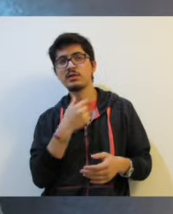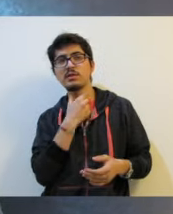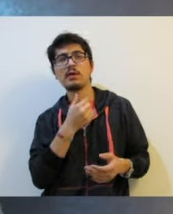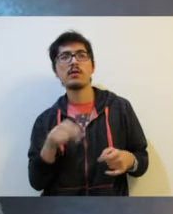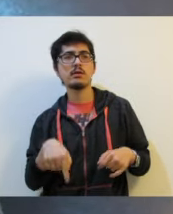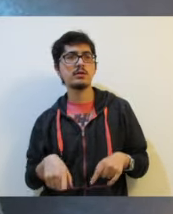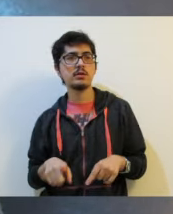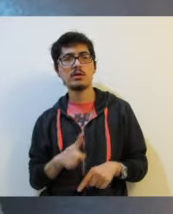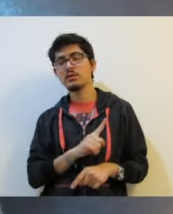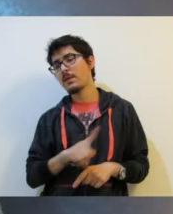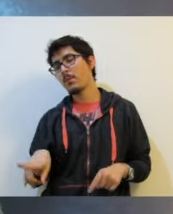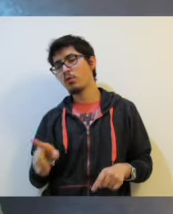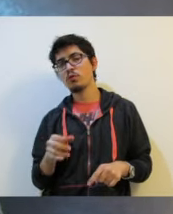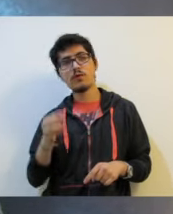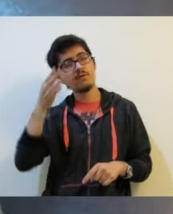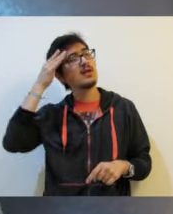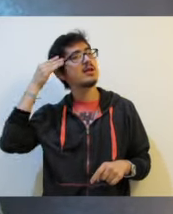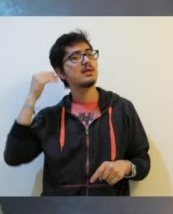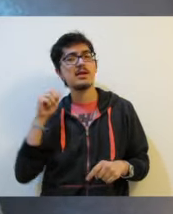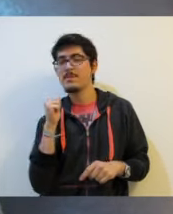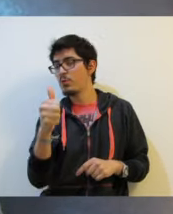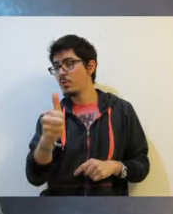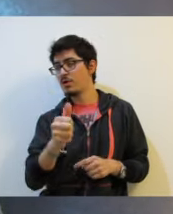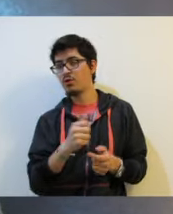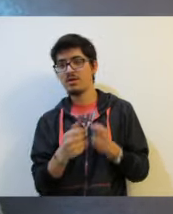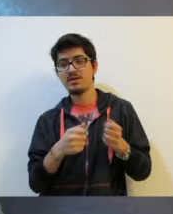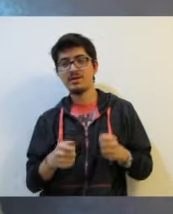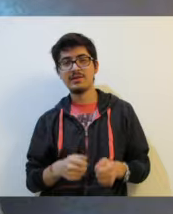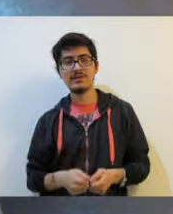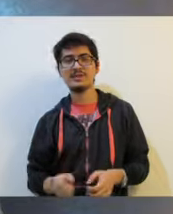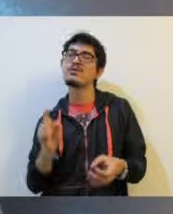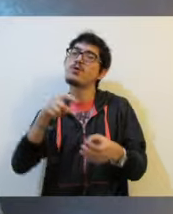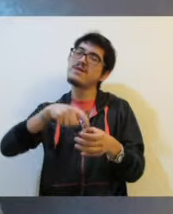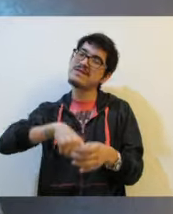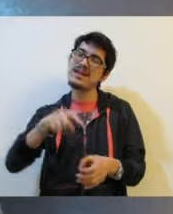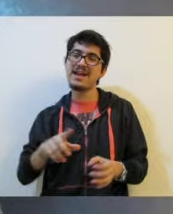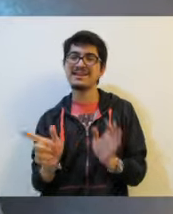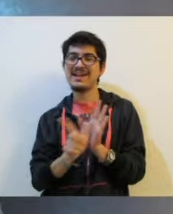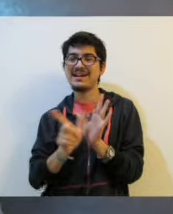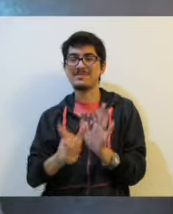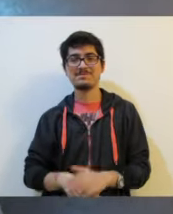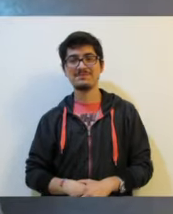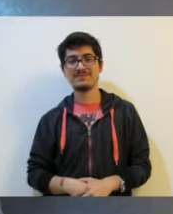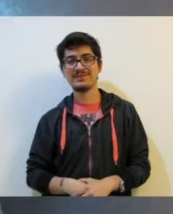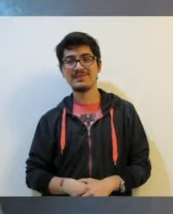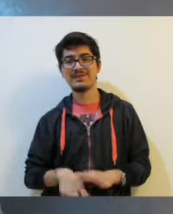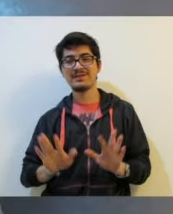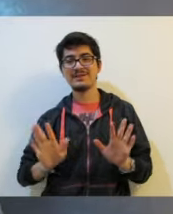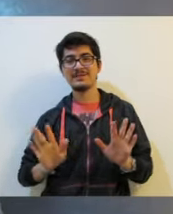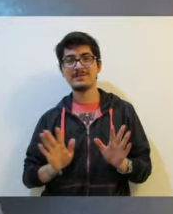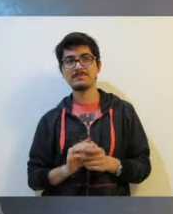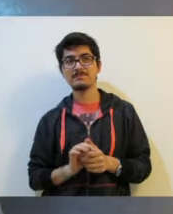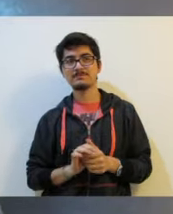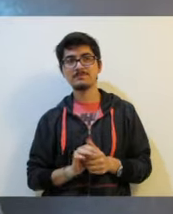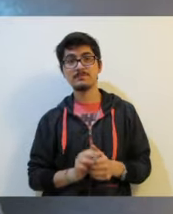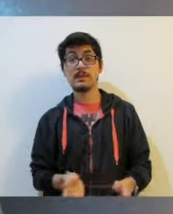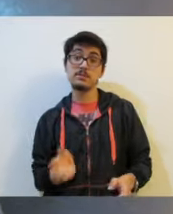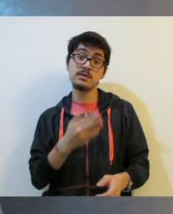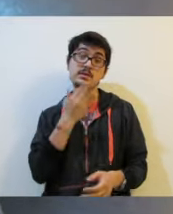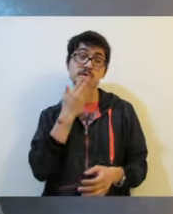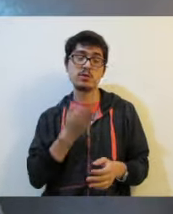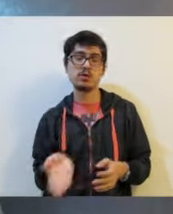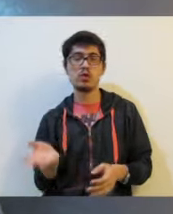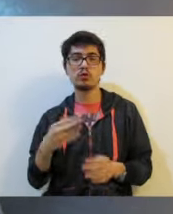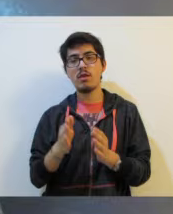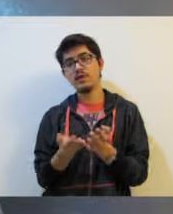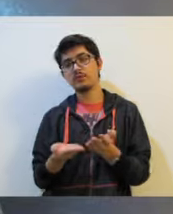eso. También tengo otros libros de Canción de Hielo y Fuego. Aprovechando, se los muestro, que es Juego de Tronos, El Choque de Reyes y Tormenta